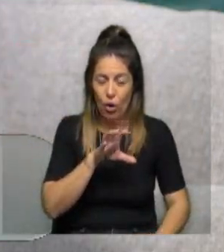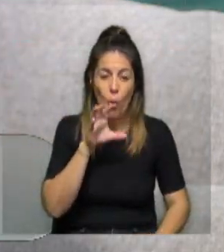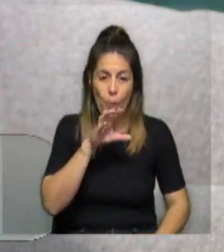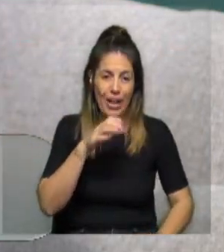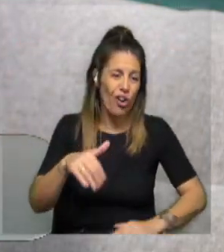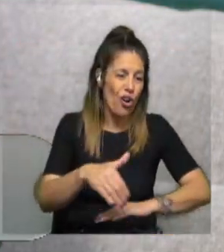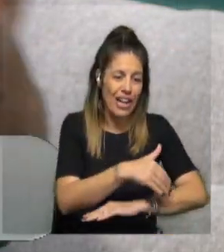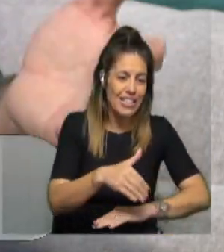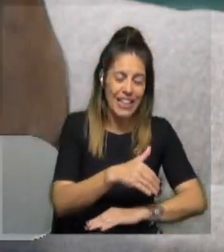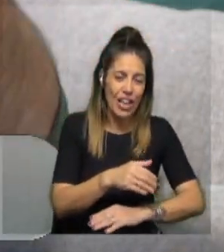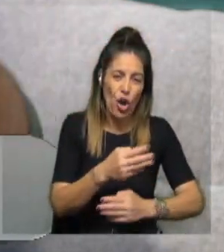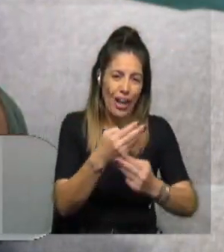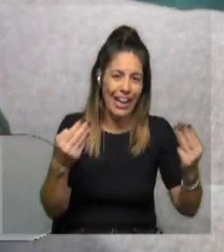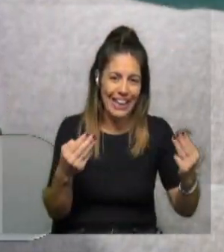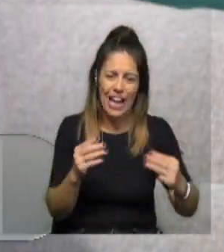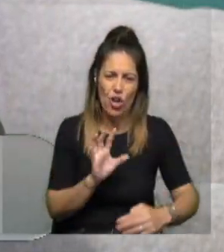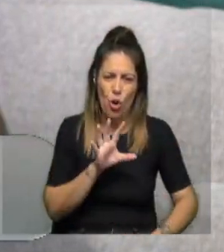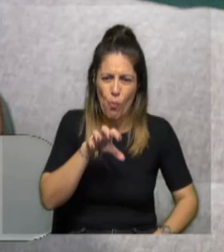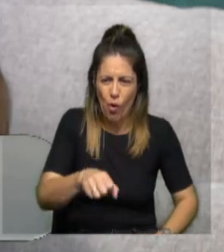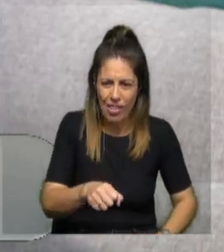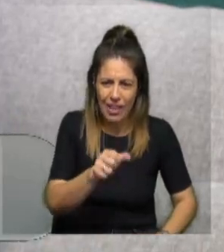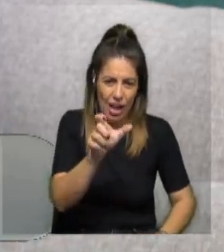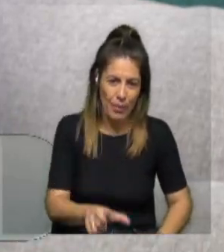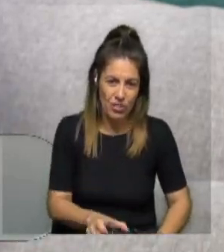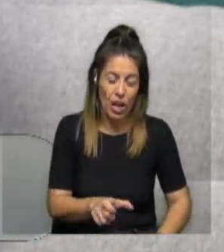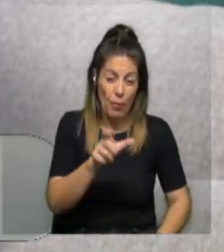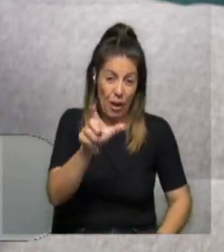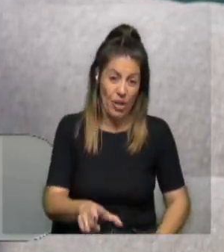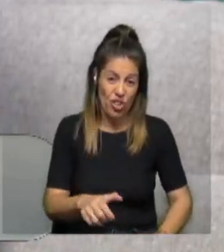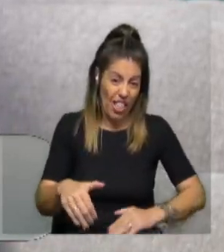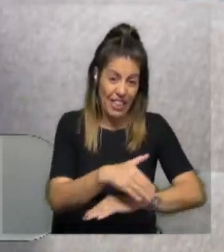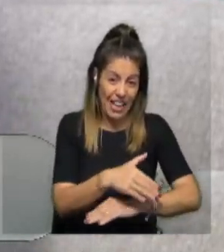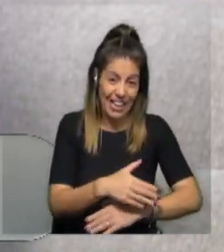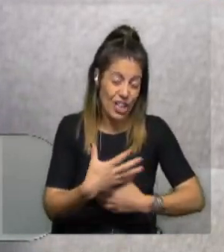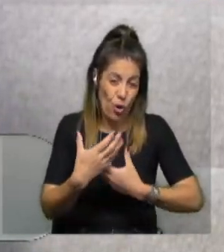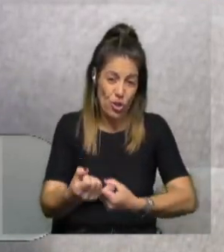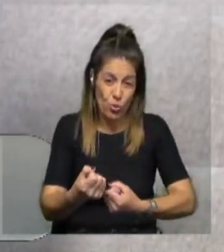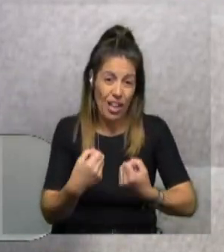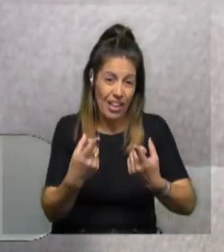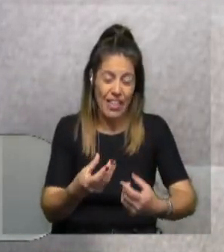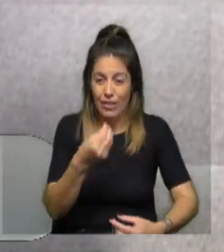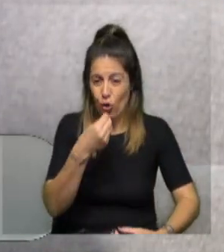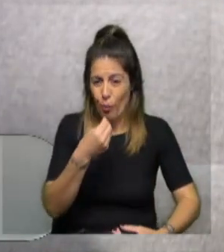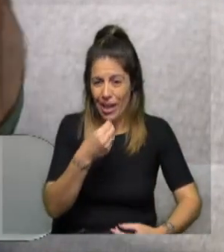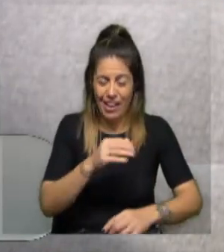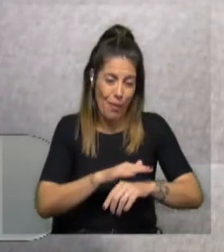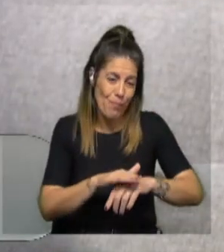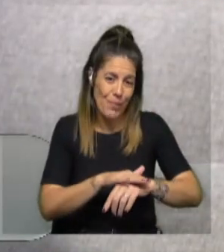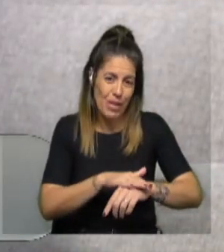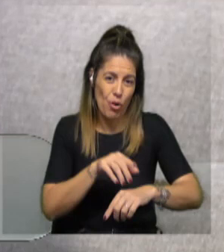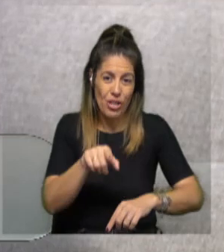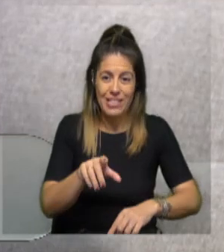callejero no suele morder a las personas porque la gente de la calle es la que me sirve. Sí, o sea, es la que me da de comer, la que me da un mimo. Si este